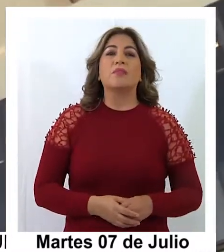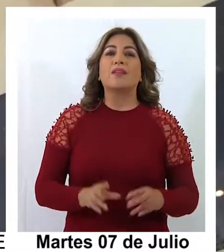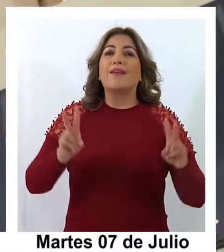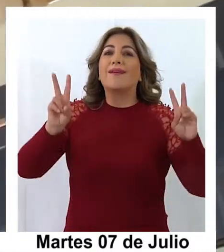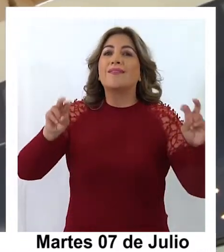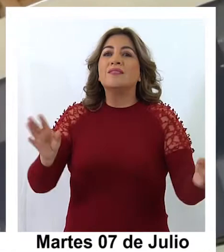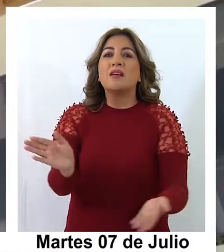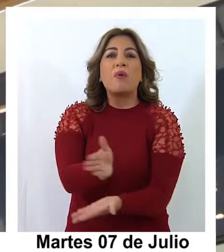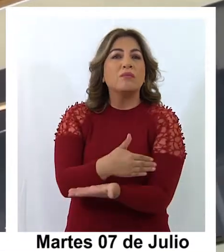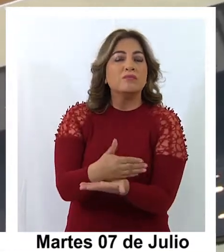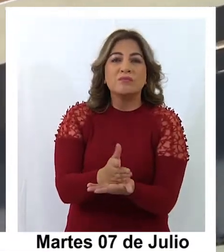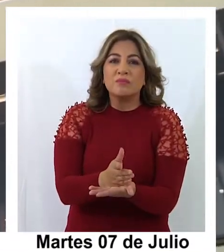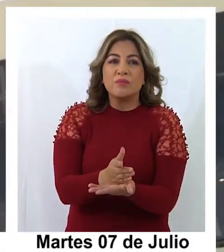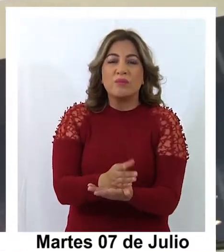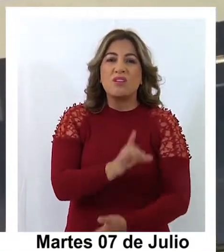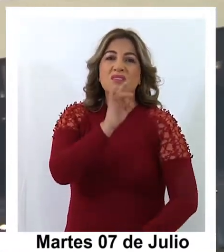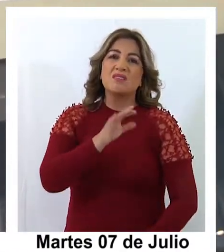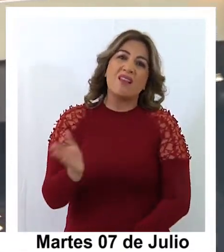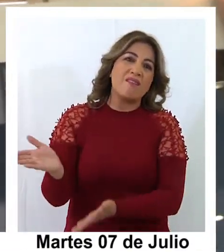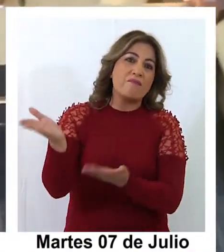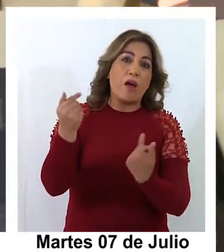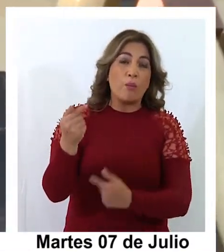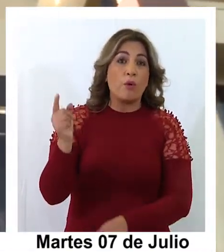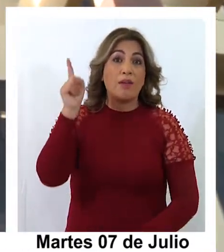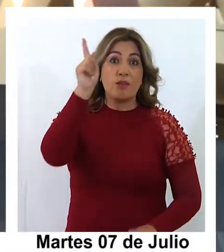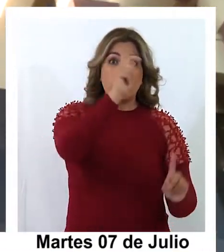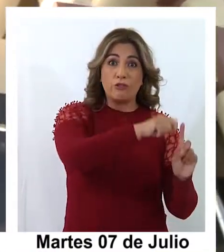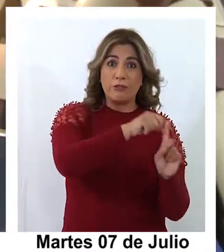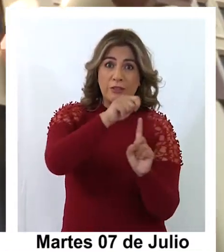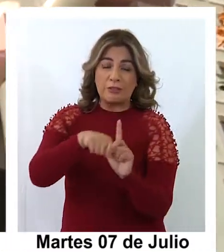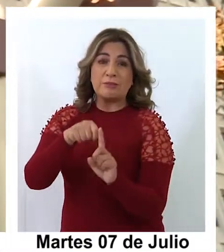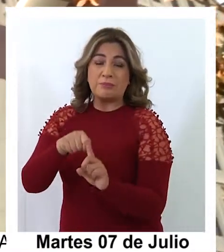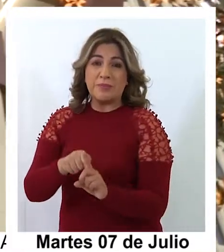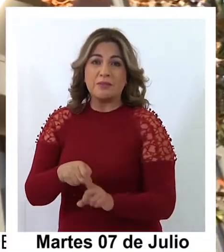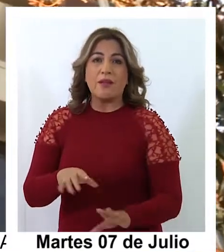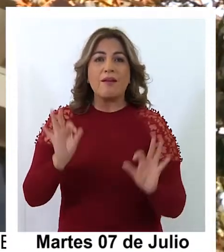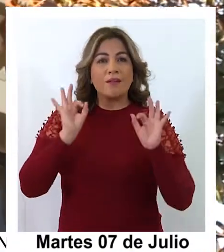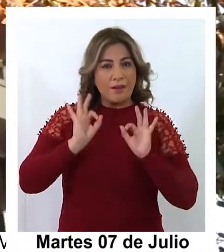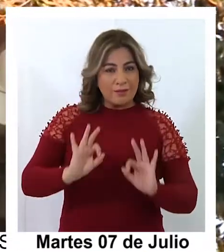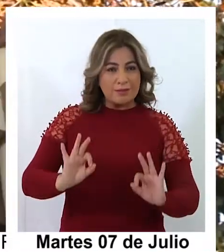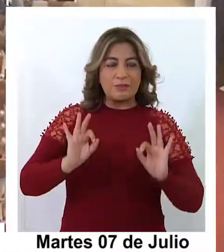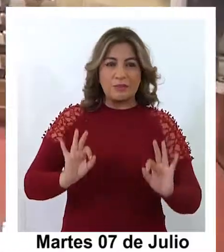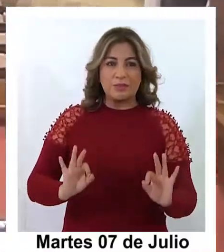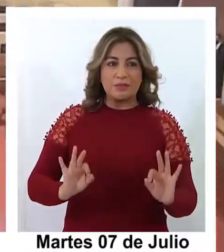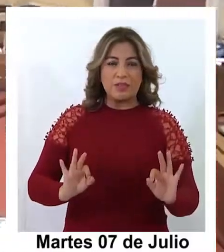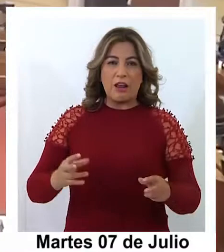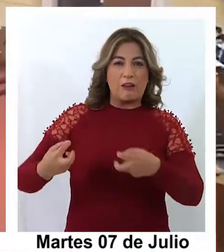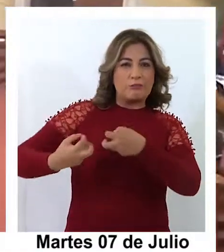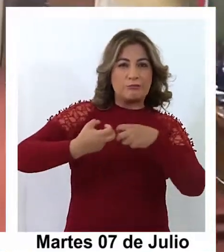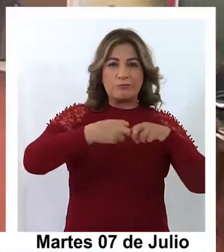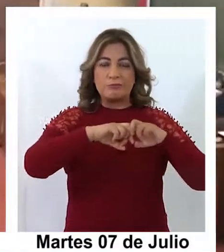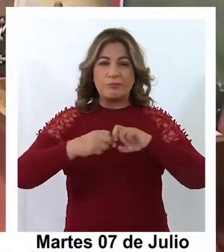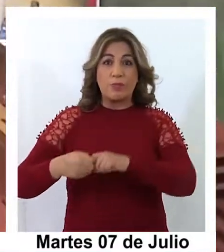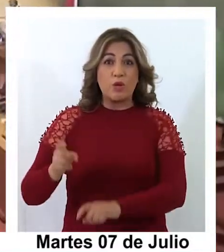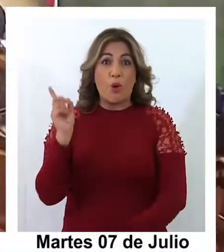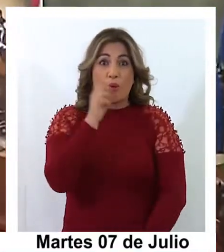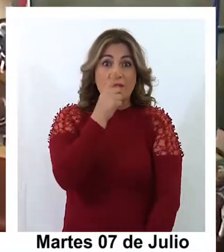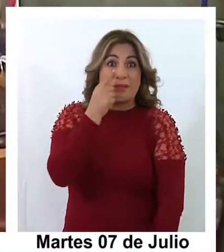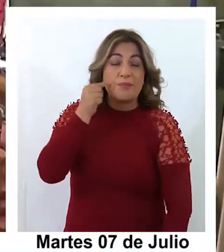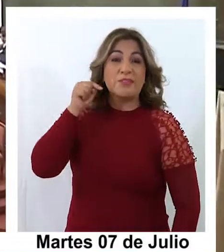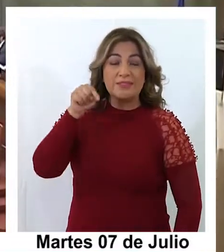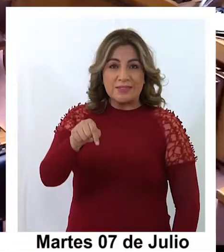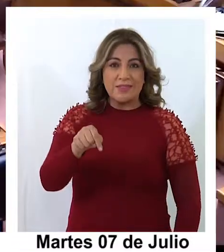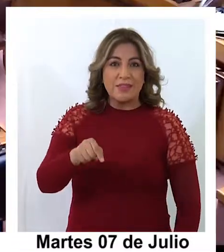los planteamientos de Chile Vamos durante estos meses, y en especial a las disputas de estos últimos